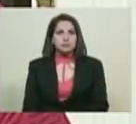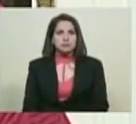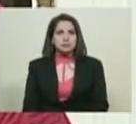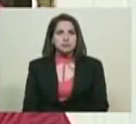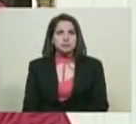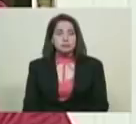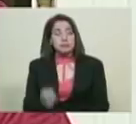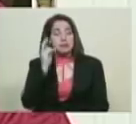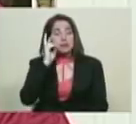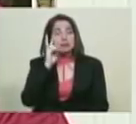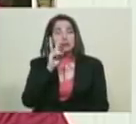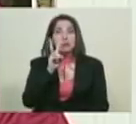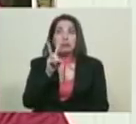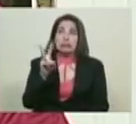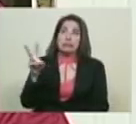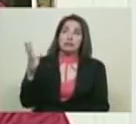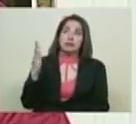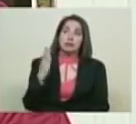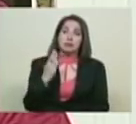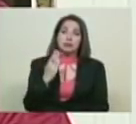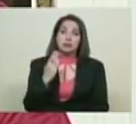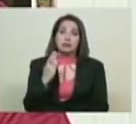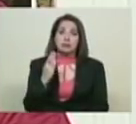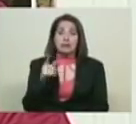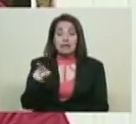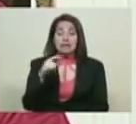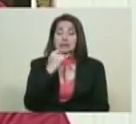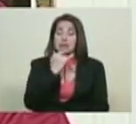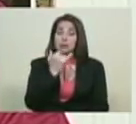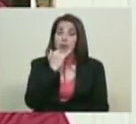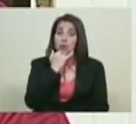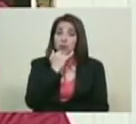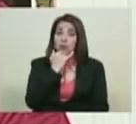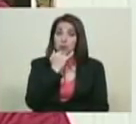se veía venir. Él se equivocó.